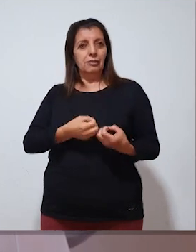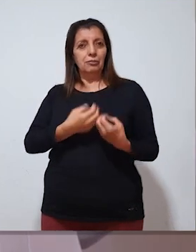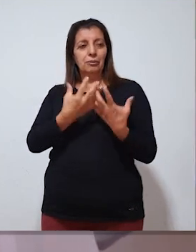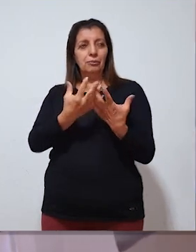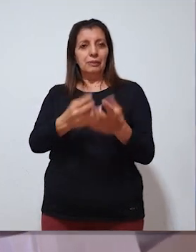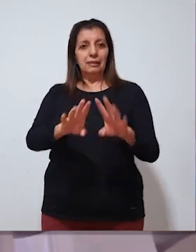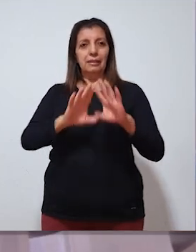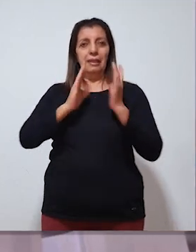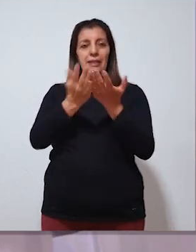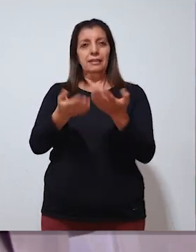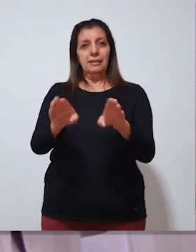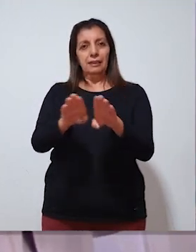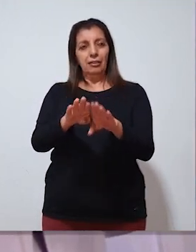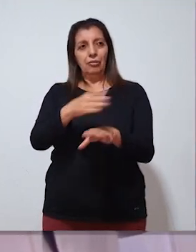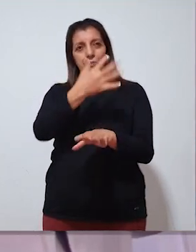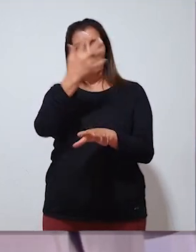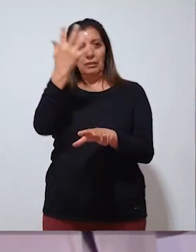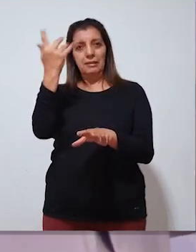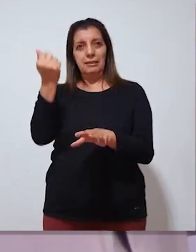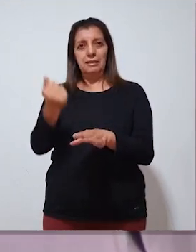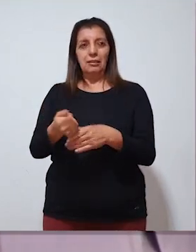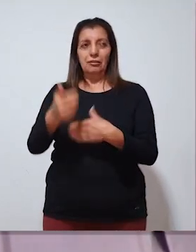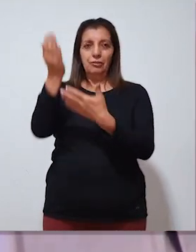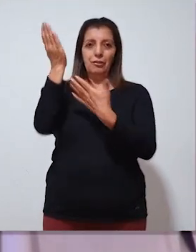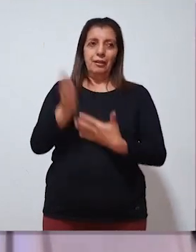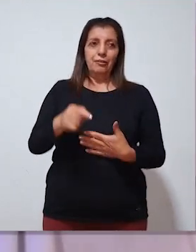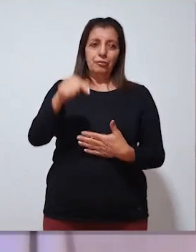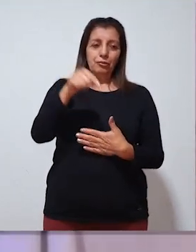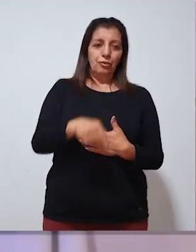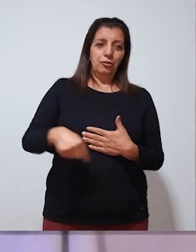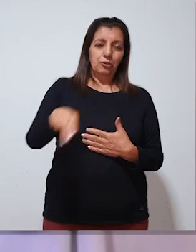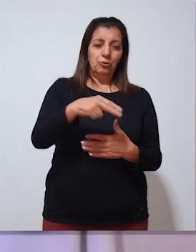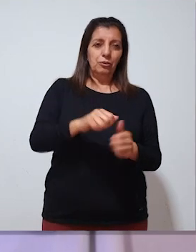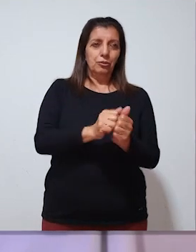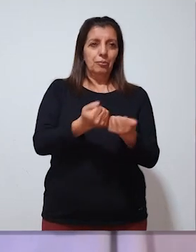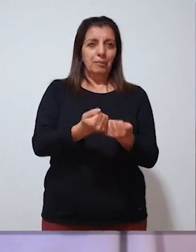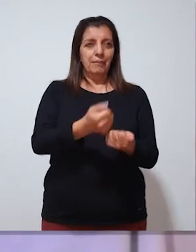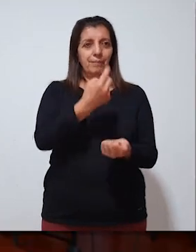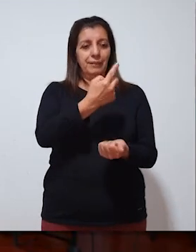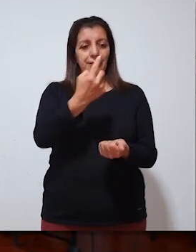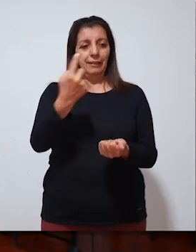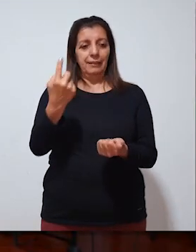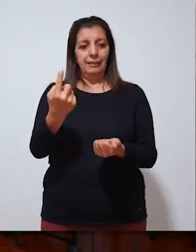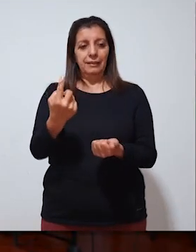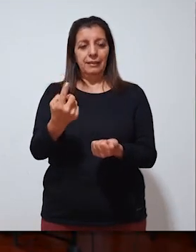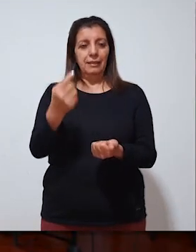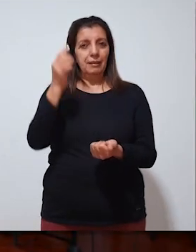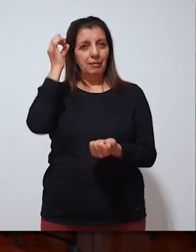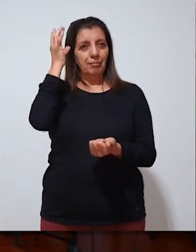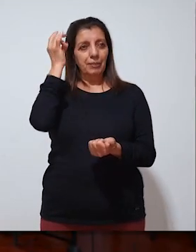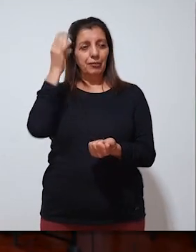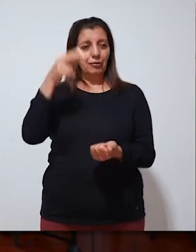voluntad en la tierra como en el cielo. Danos hoy nuestro pan de cada día. Perdona